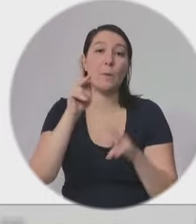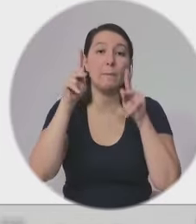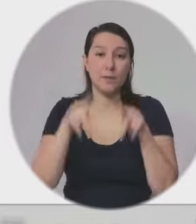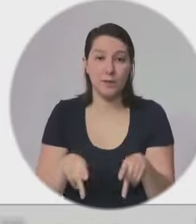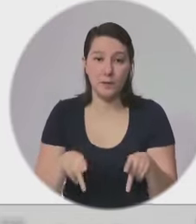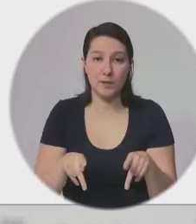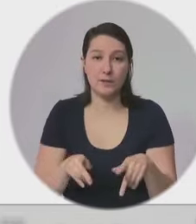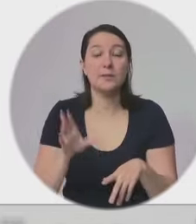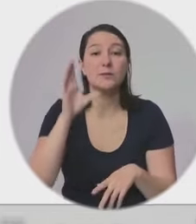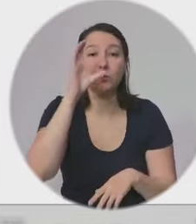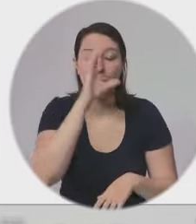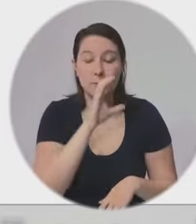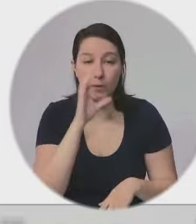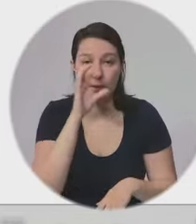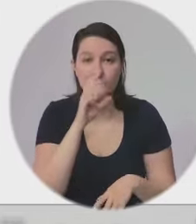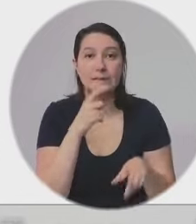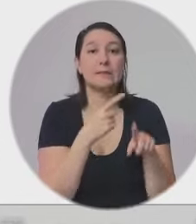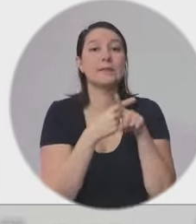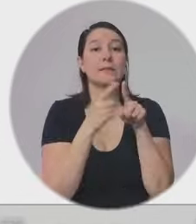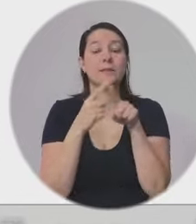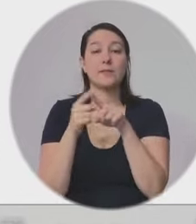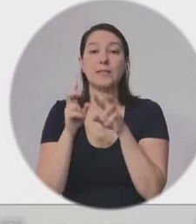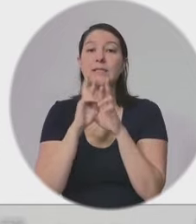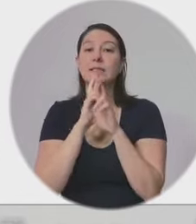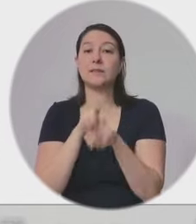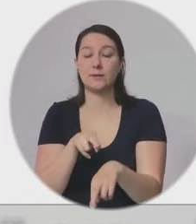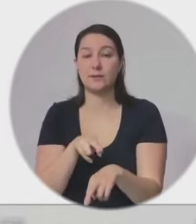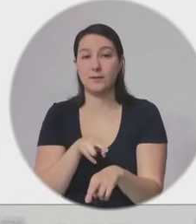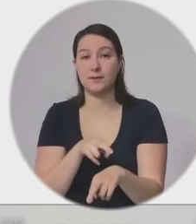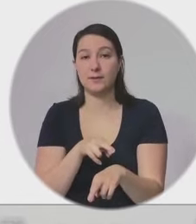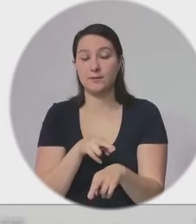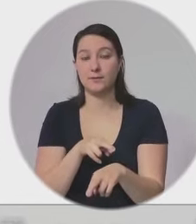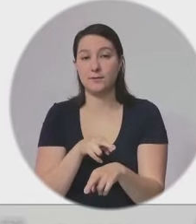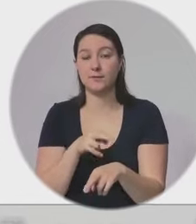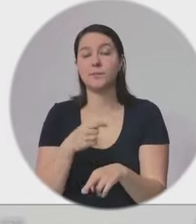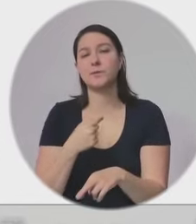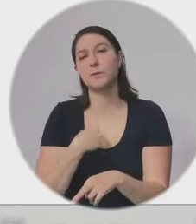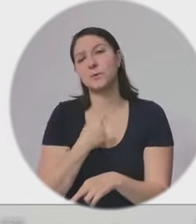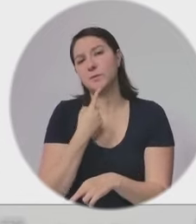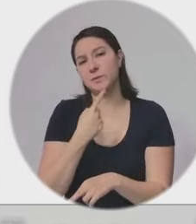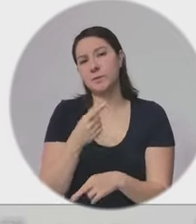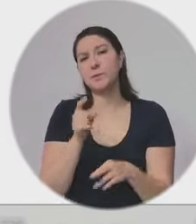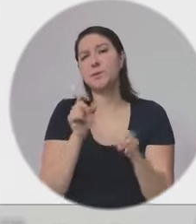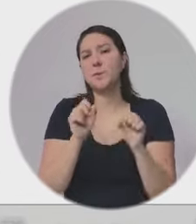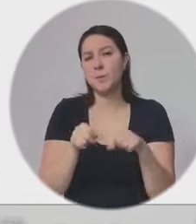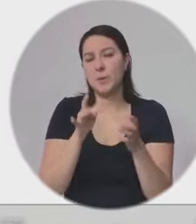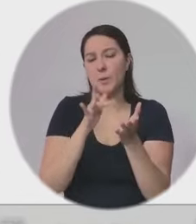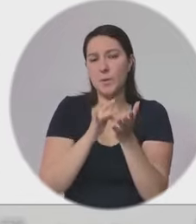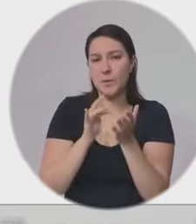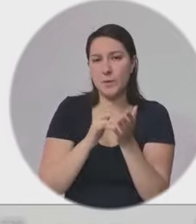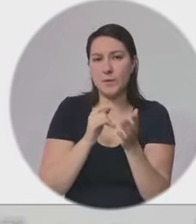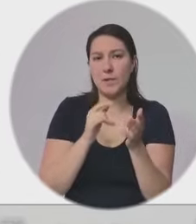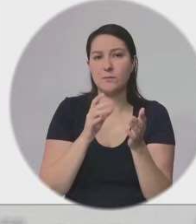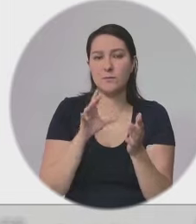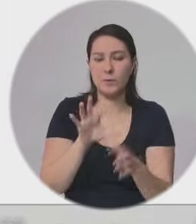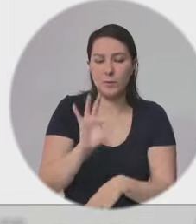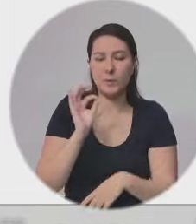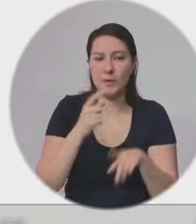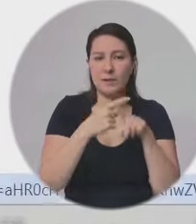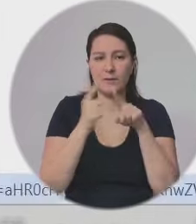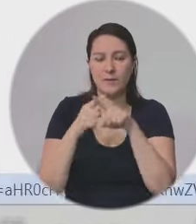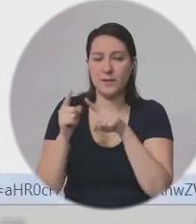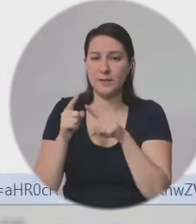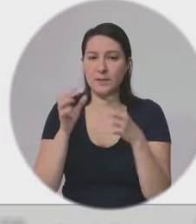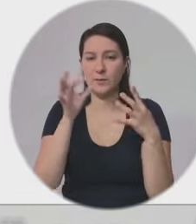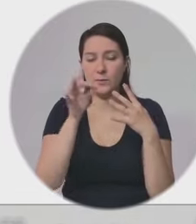a aparecer diferentes resultados como yo les digo ustedes pueden aprovechar para encontrar diferentes opciones y vamos a seleccionar